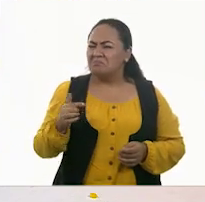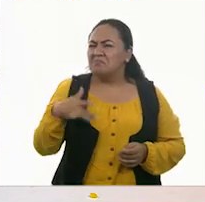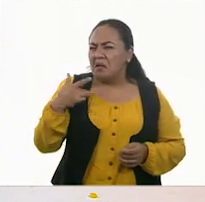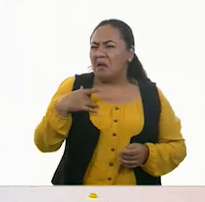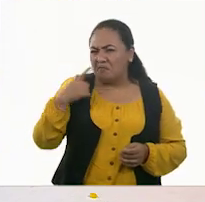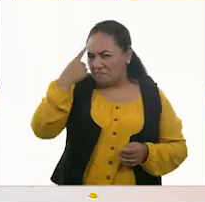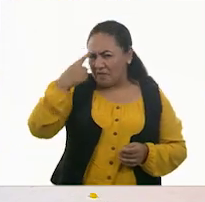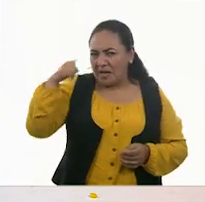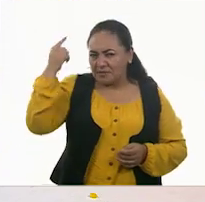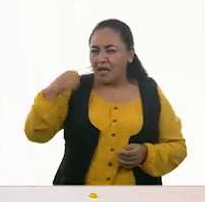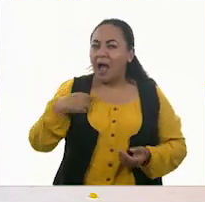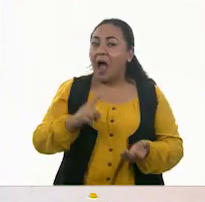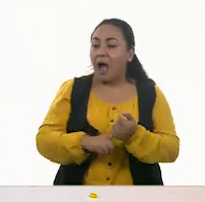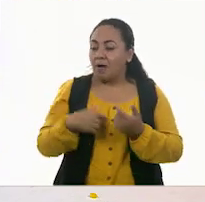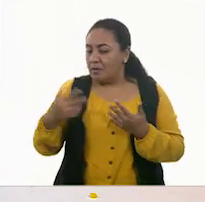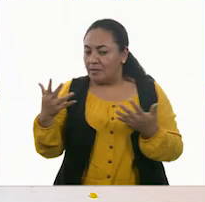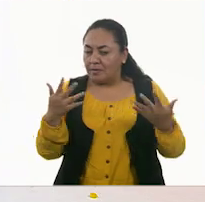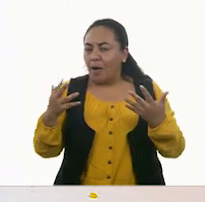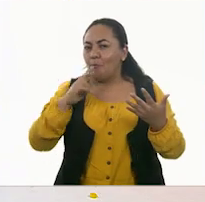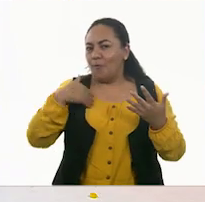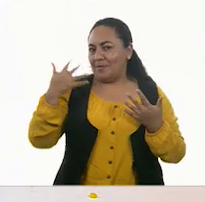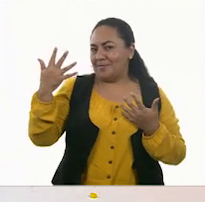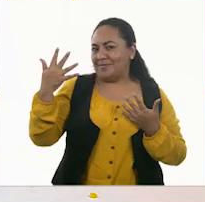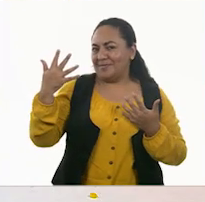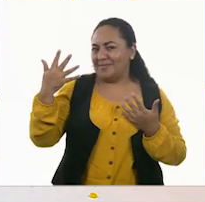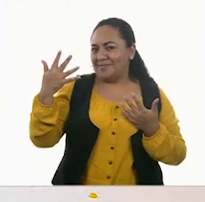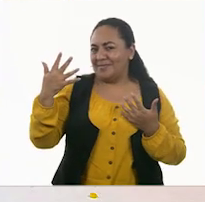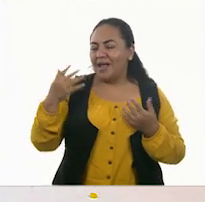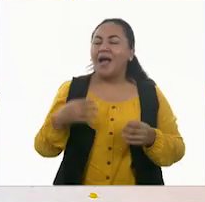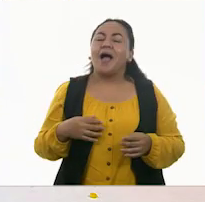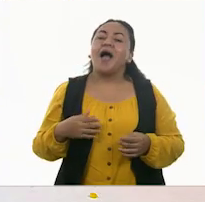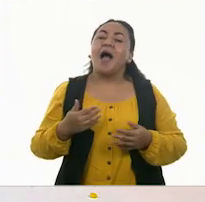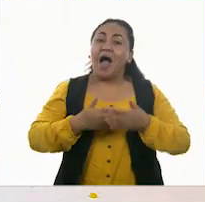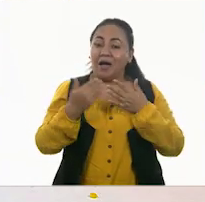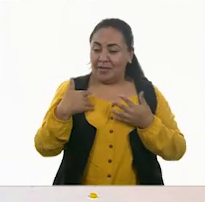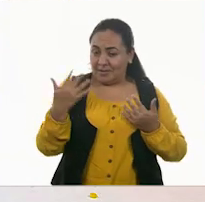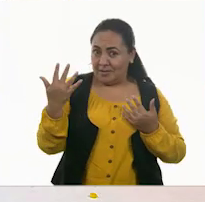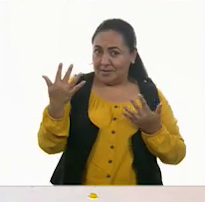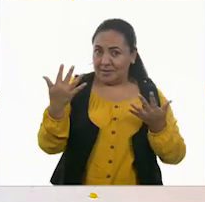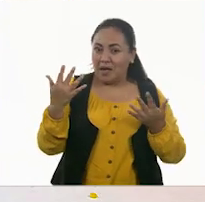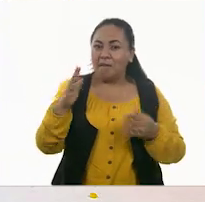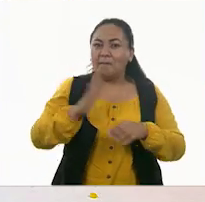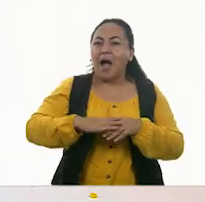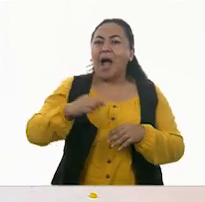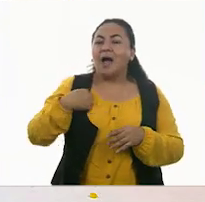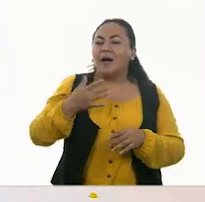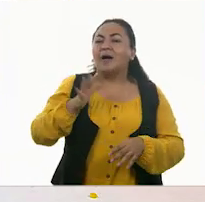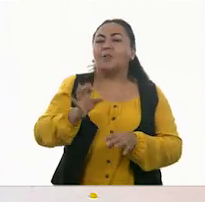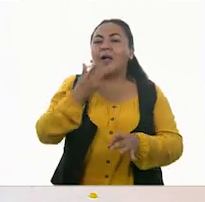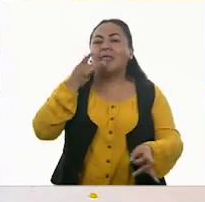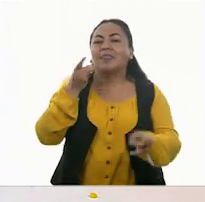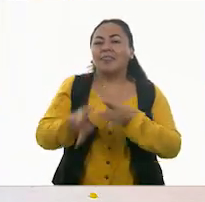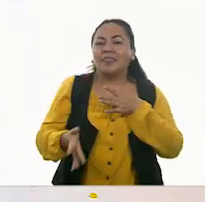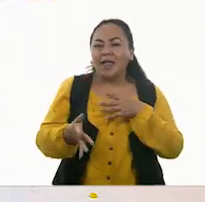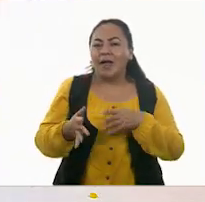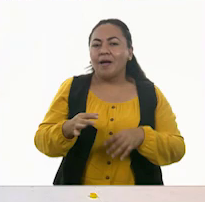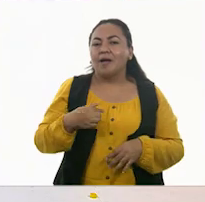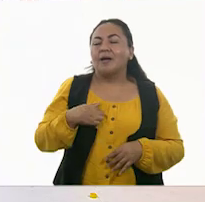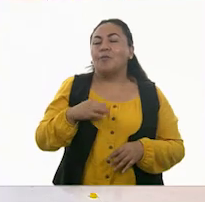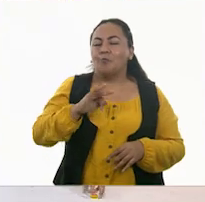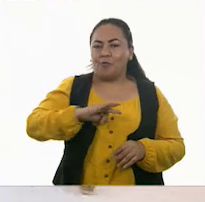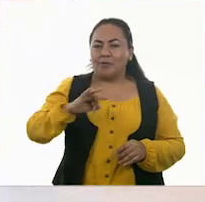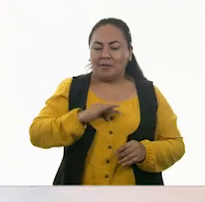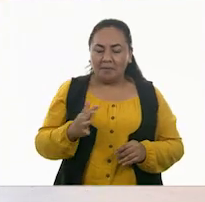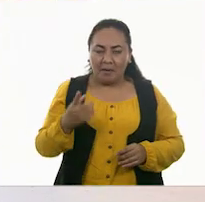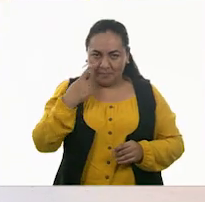con el lado del que soy. ¡Ah, excelente! Pues vamos a trabajar con nuestra mano más diestra, ¿te parece? Me parece. Venga, igual, por favor. Aquí hay